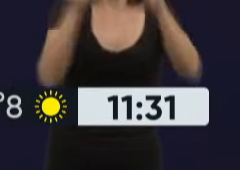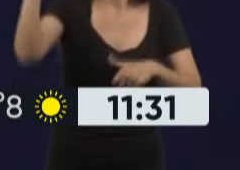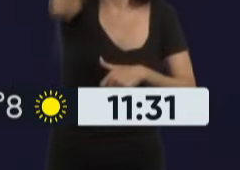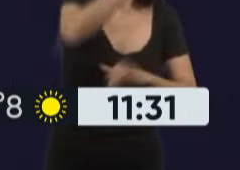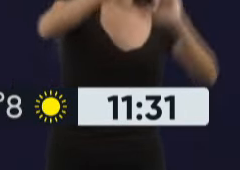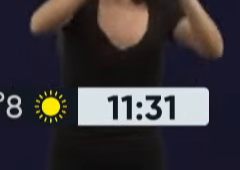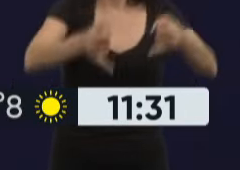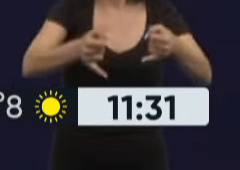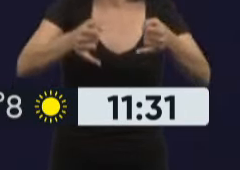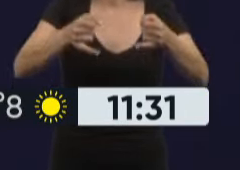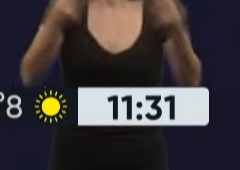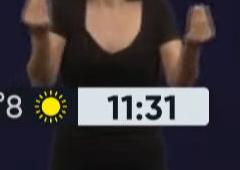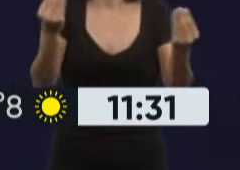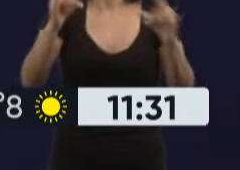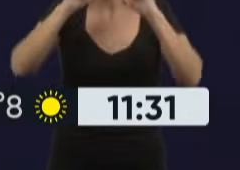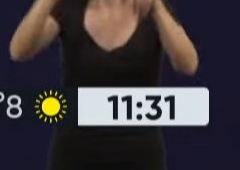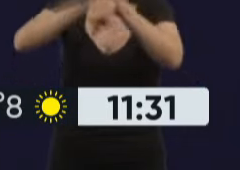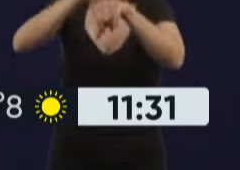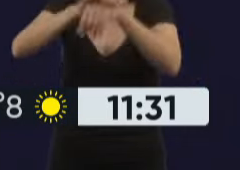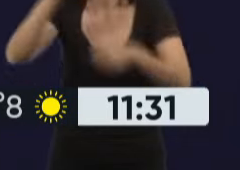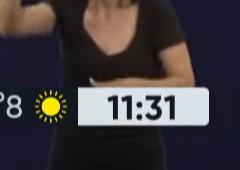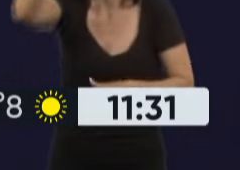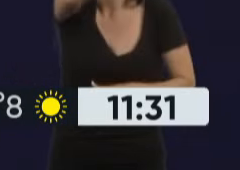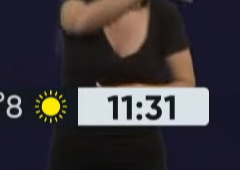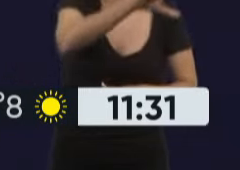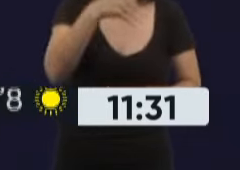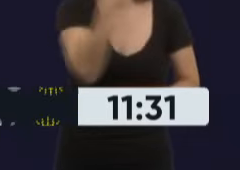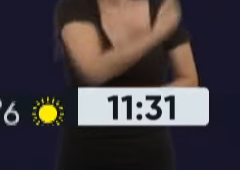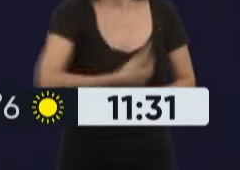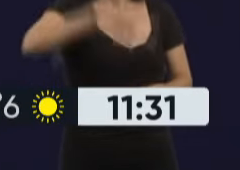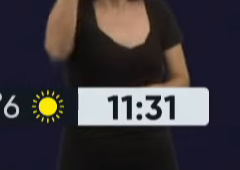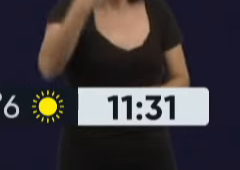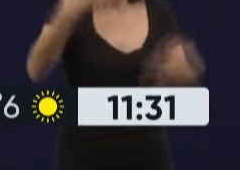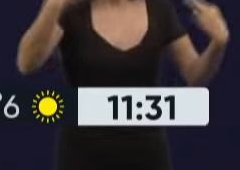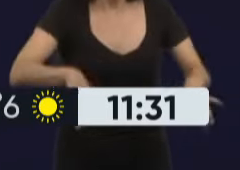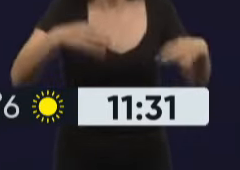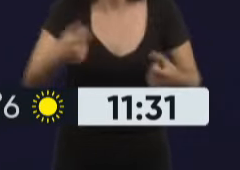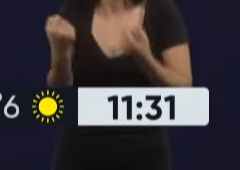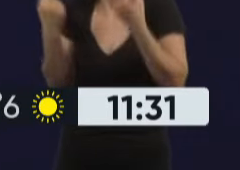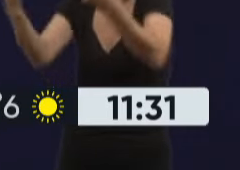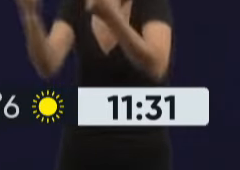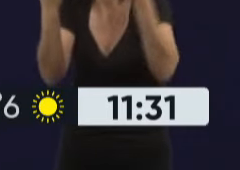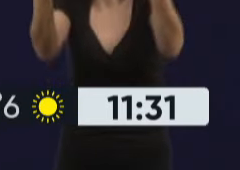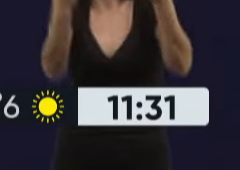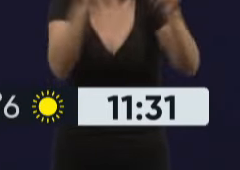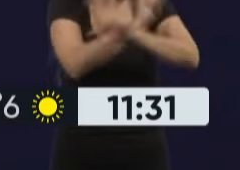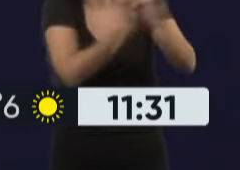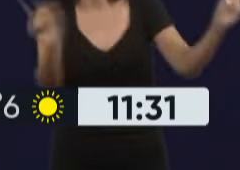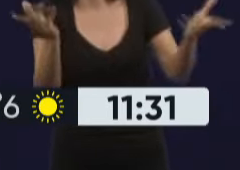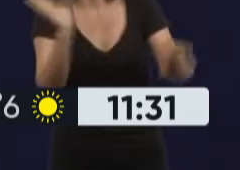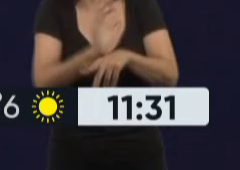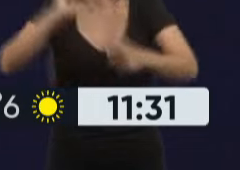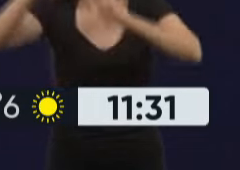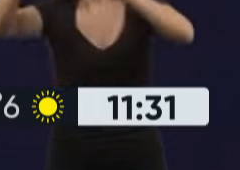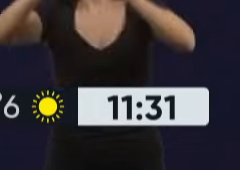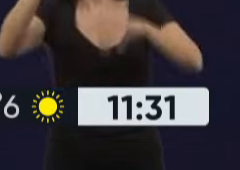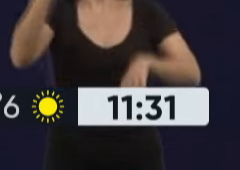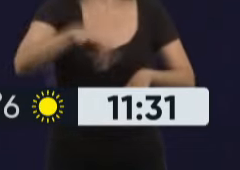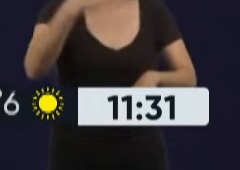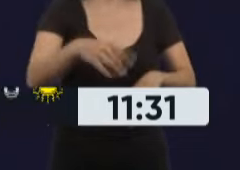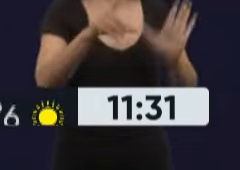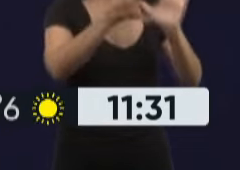elento por parte de las provincias y que el gobierno nacional no tenía obligación de eh de transferir o de